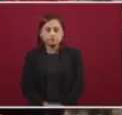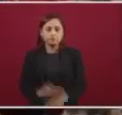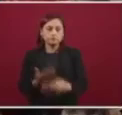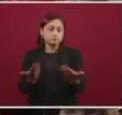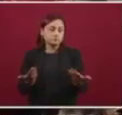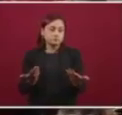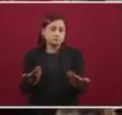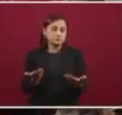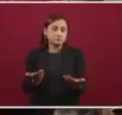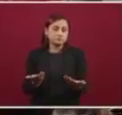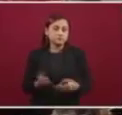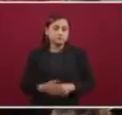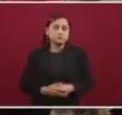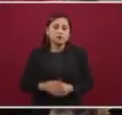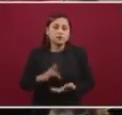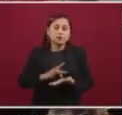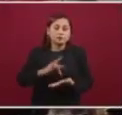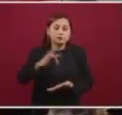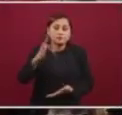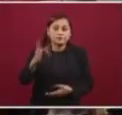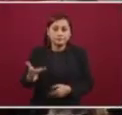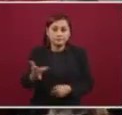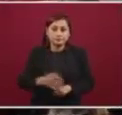agradecer a